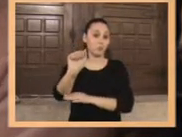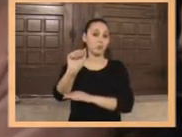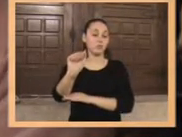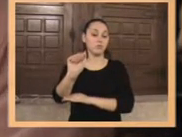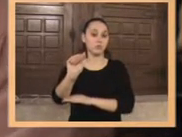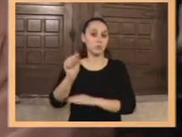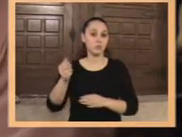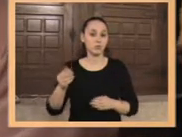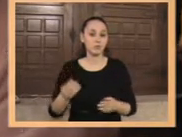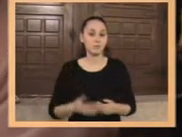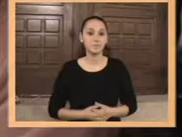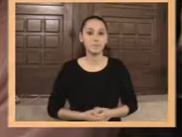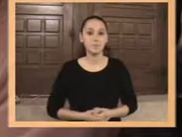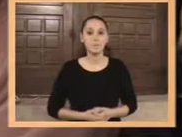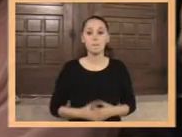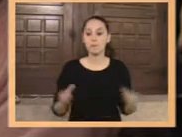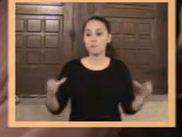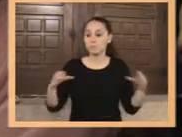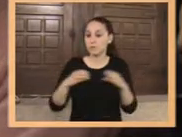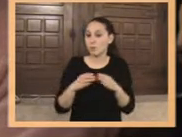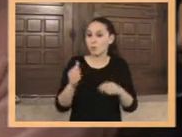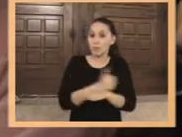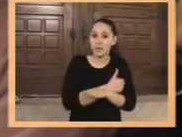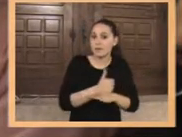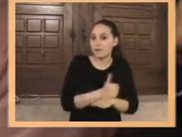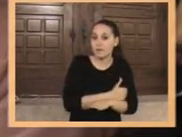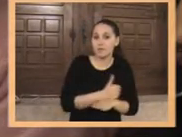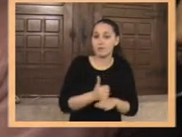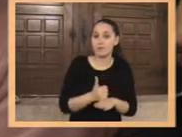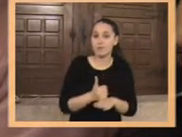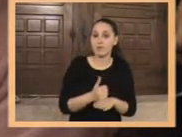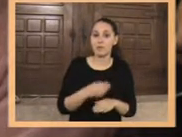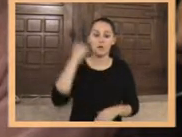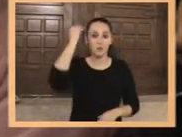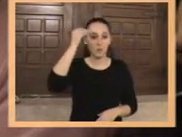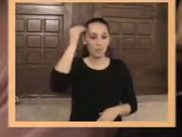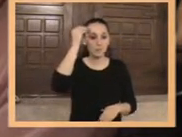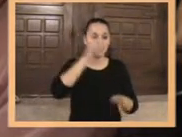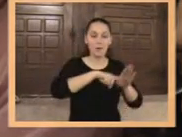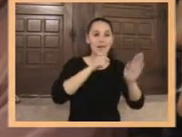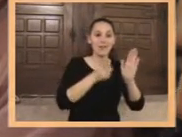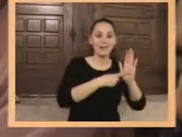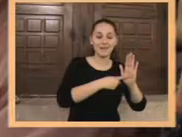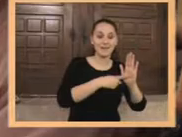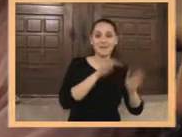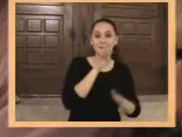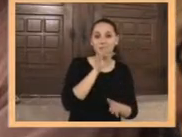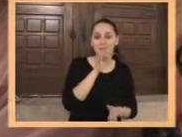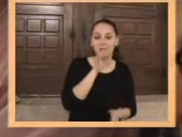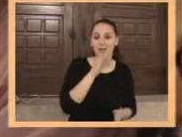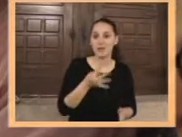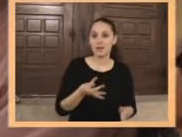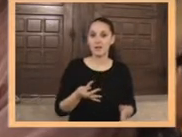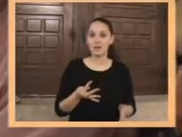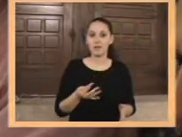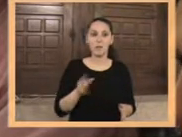tanto, entendemos desde el Grupo Municipal de Ciudadanos que como esto es un anteproyecto de ley, que no hay nada decidido, que esto parece más bien una pelea entre